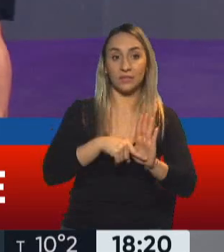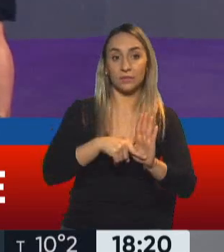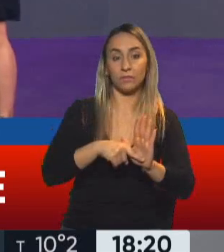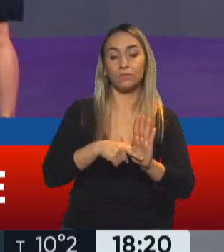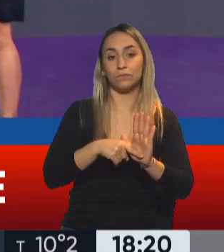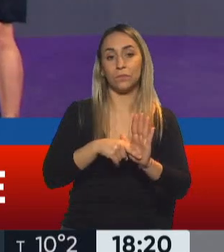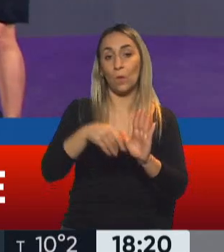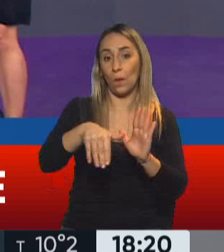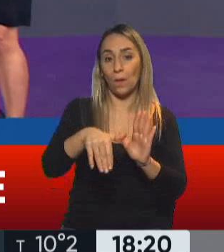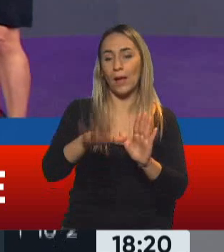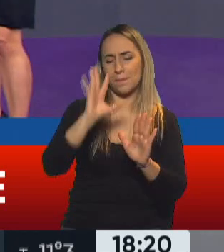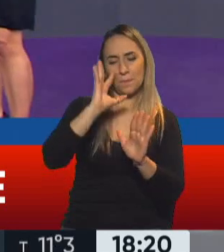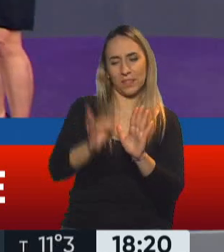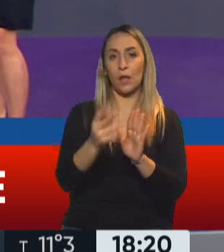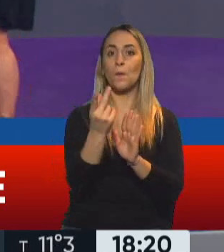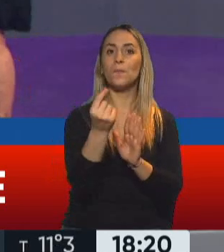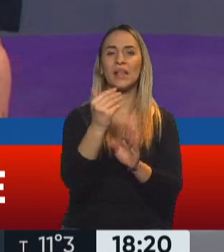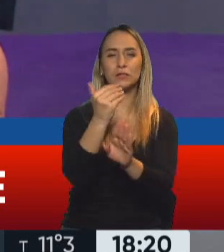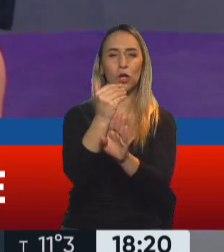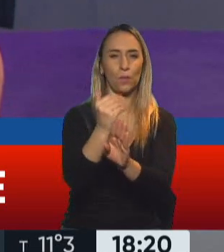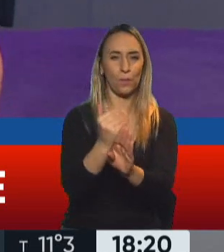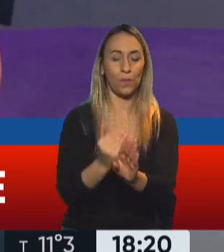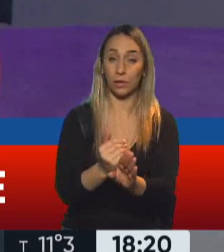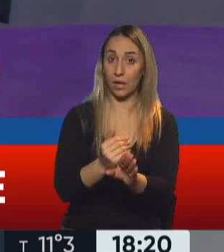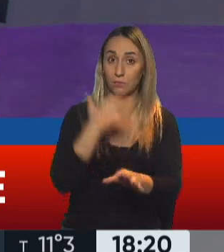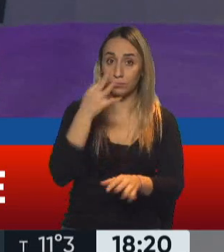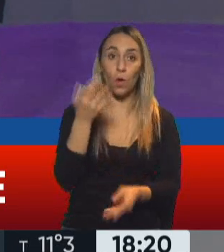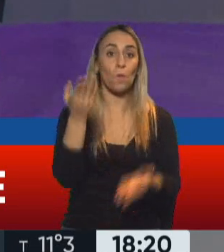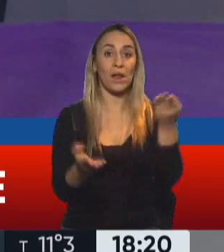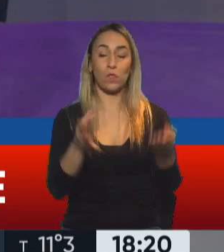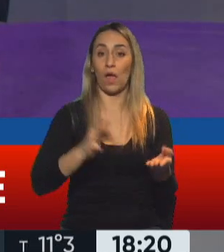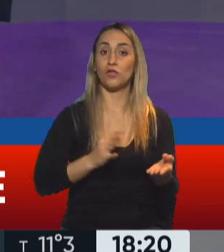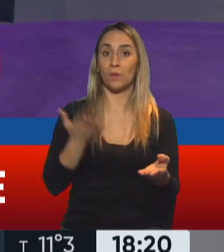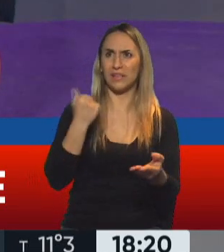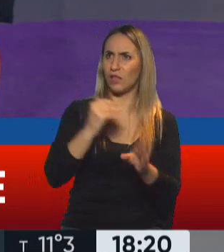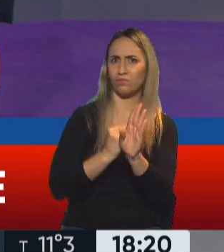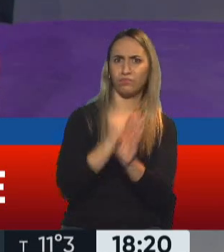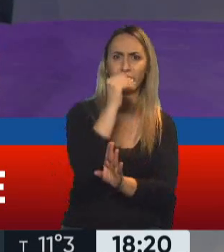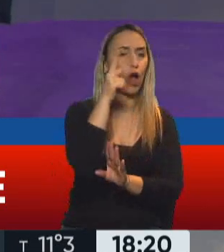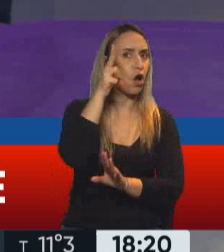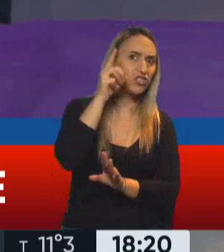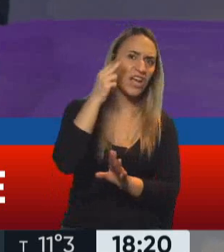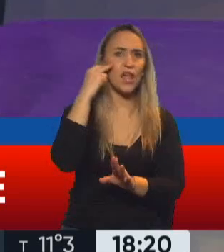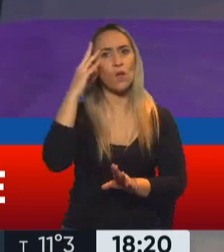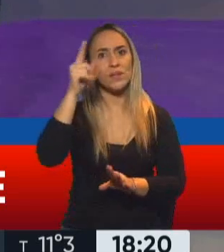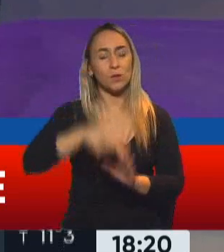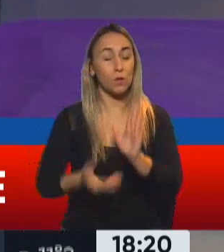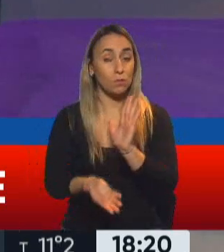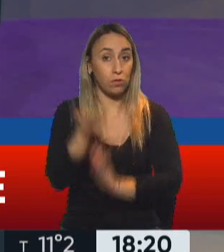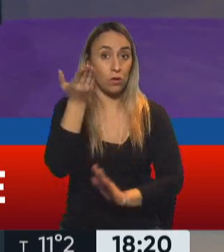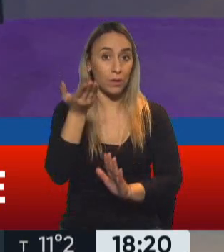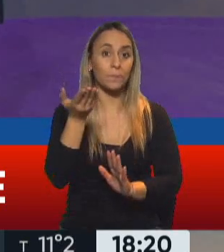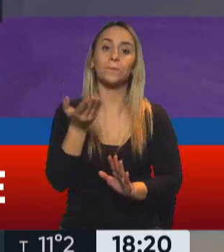efectivamente vamos a ver una baja en el precio de la carne que ha aumentado de manera interanual entre un 80 y un 90%. Bueno, esto se suma a lo que decíamos recién,